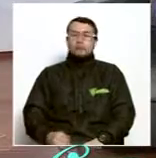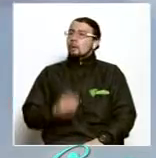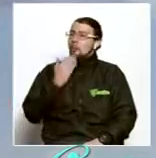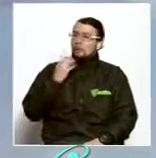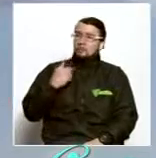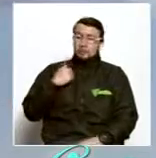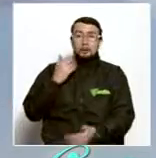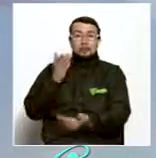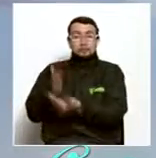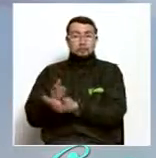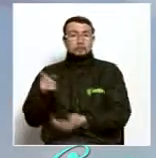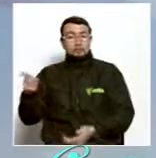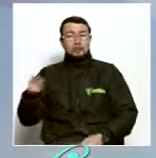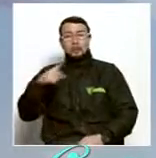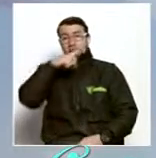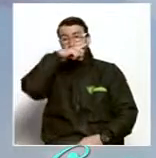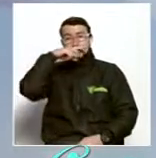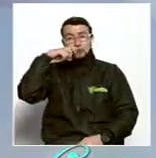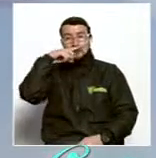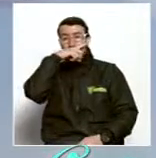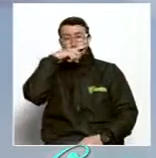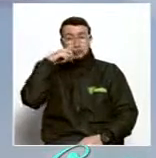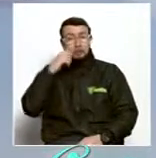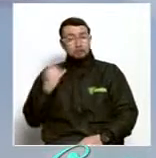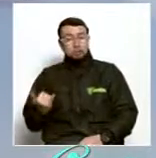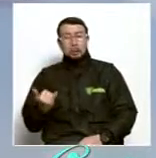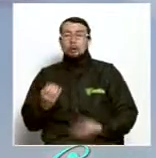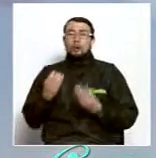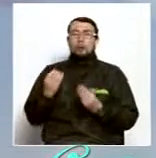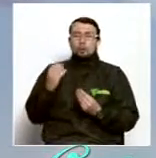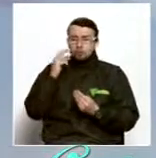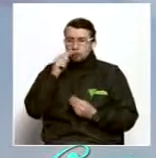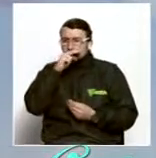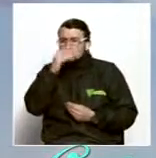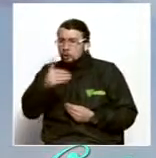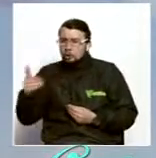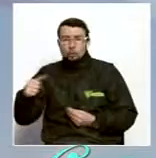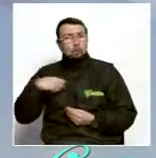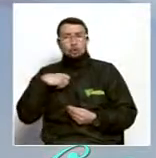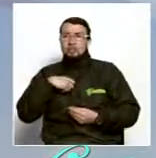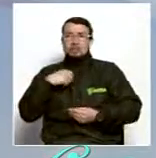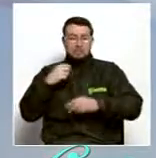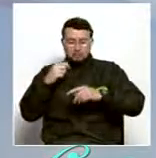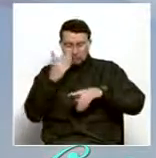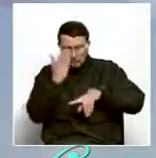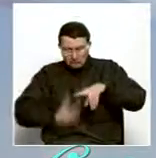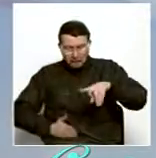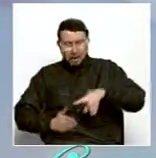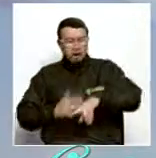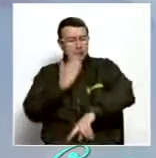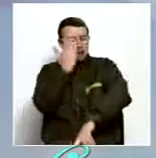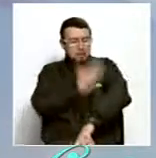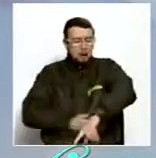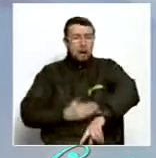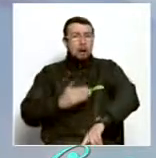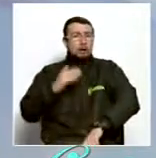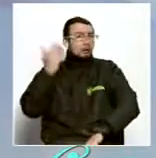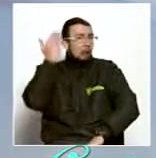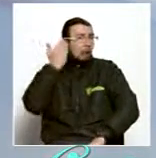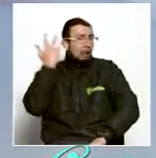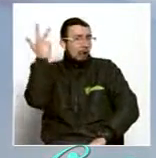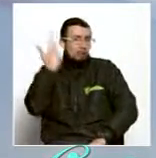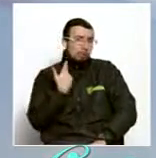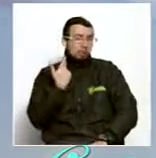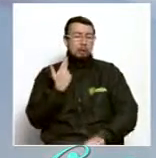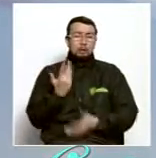Amazonas, me tocó ver muchos niños sin deditos, sin manito, sin orejas, con unas deformidades